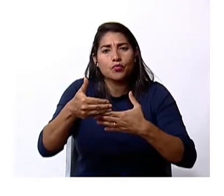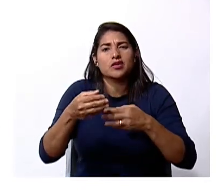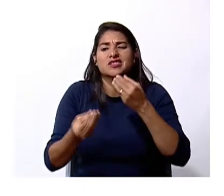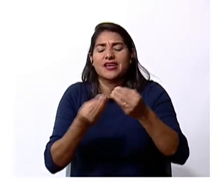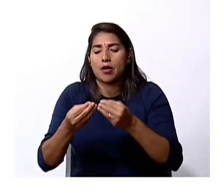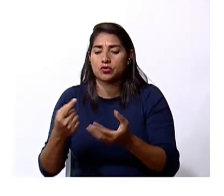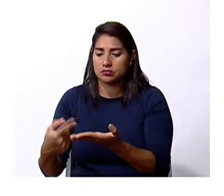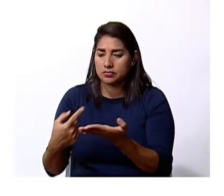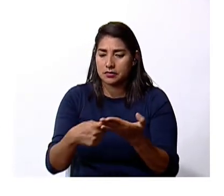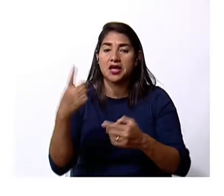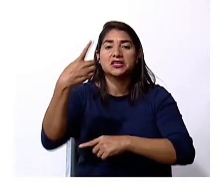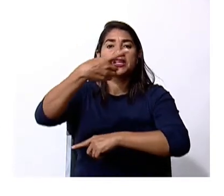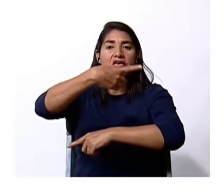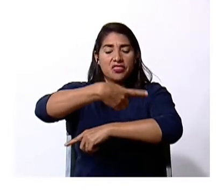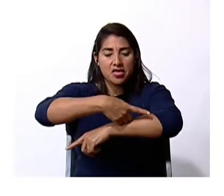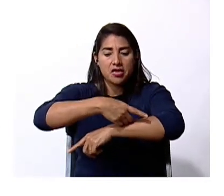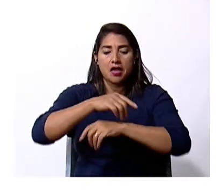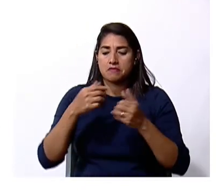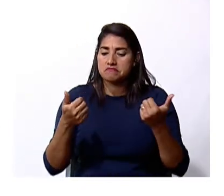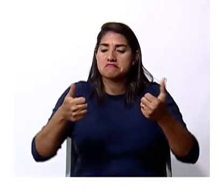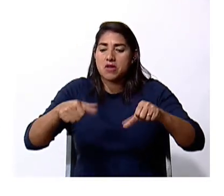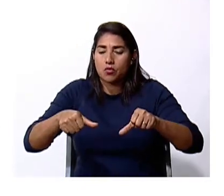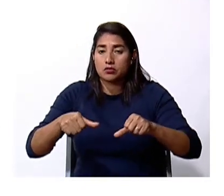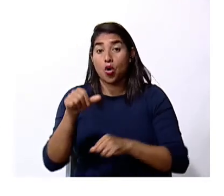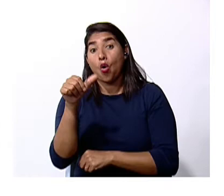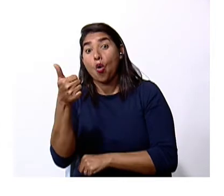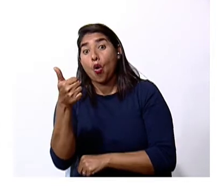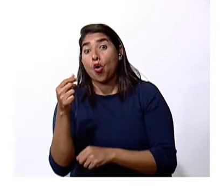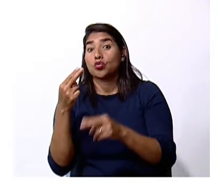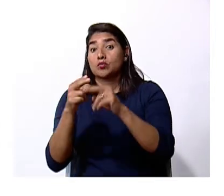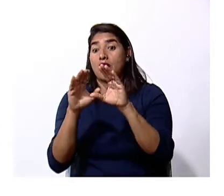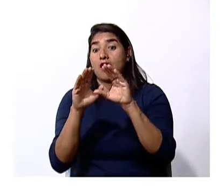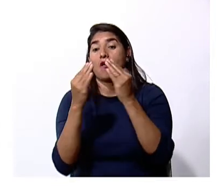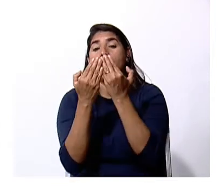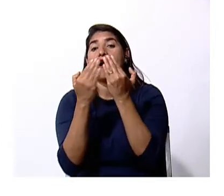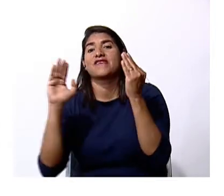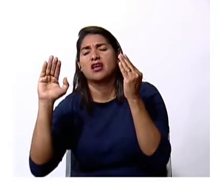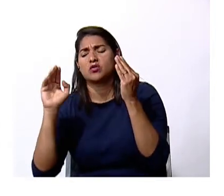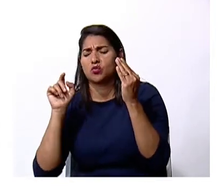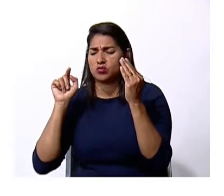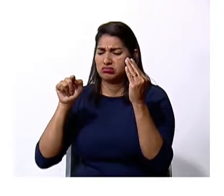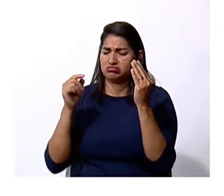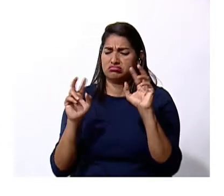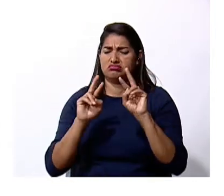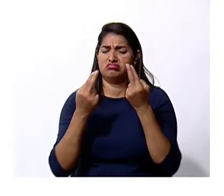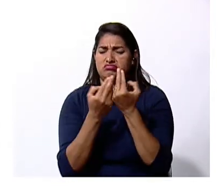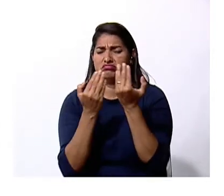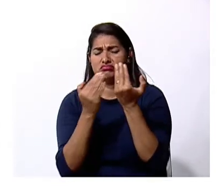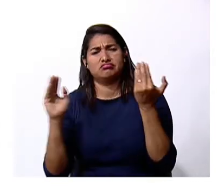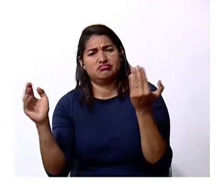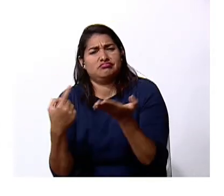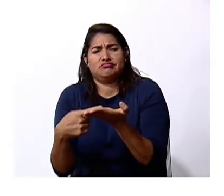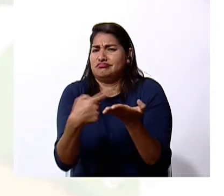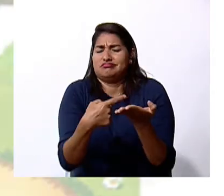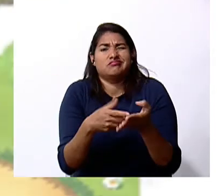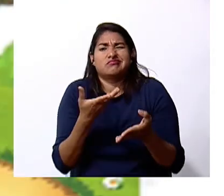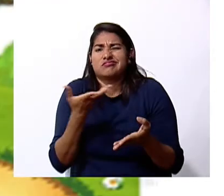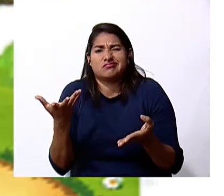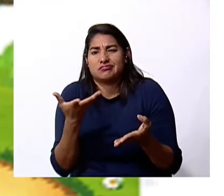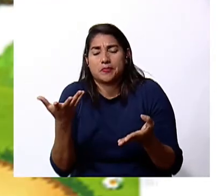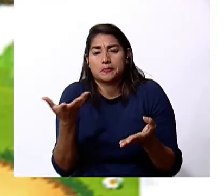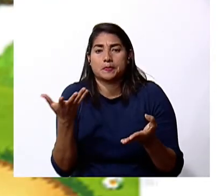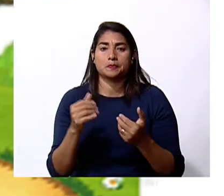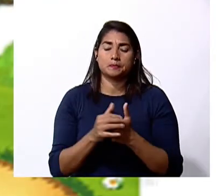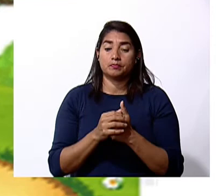iban a hacer en ese día. Y a otro se le llamó el cabildo abierto. ¿Qué significó el